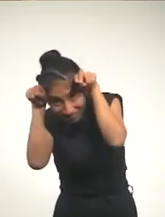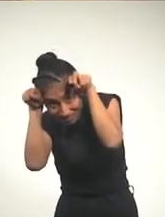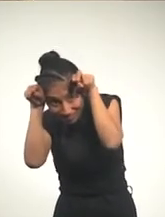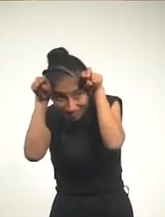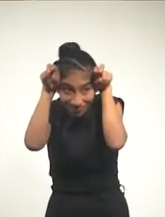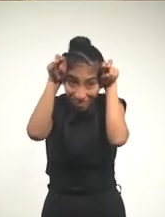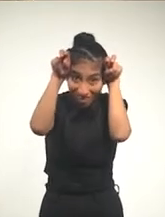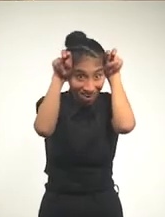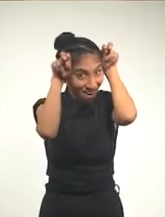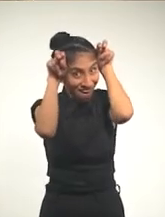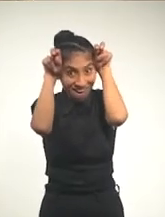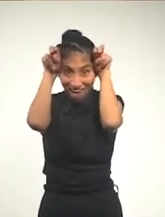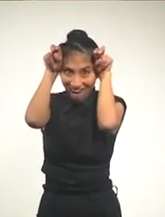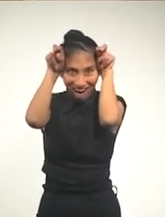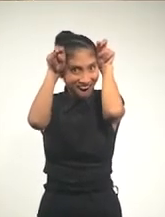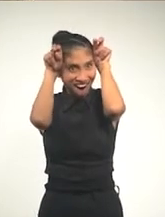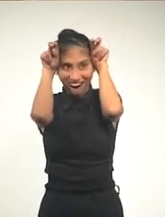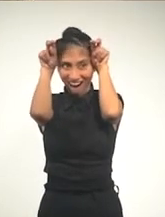levanto.